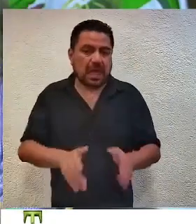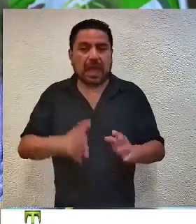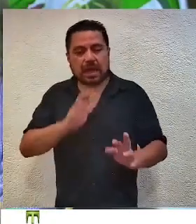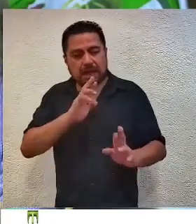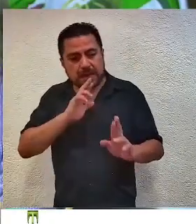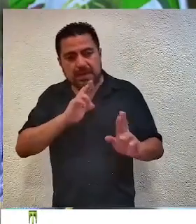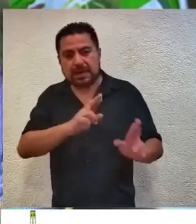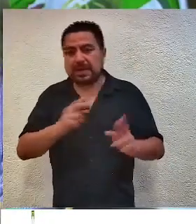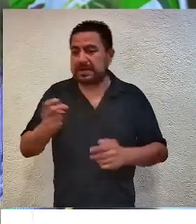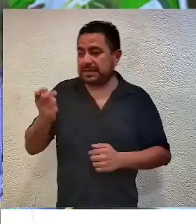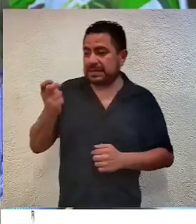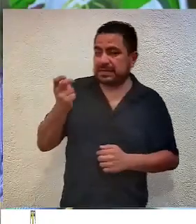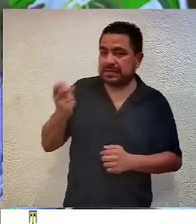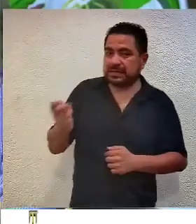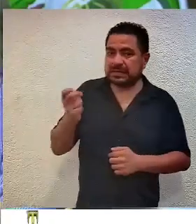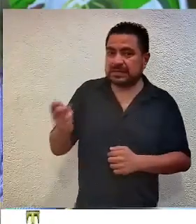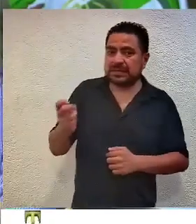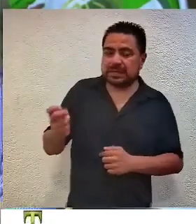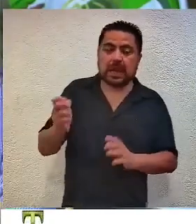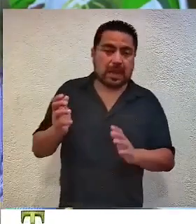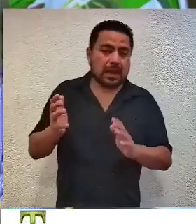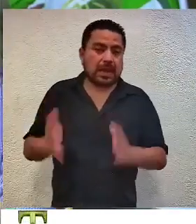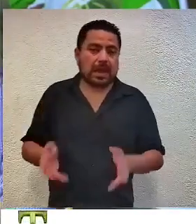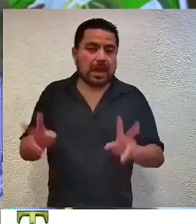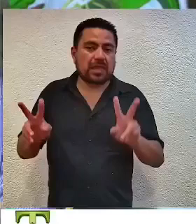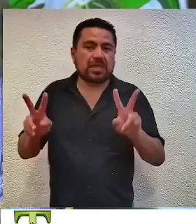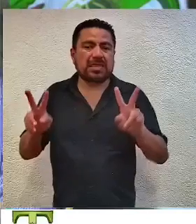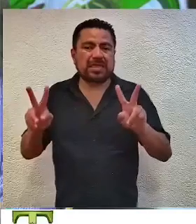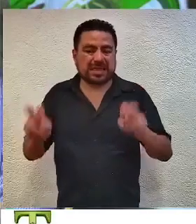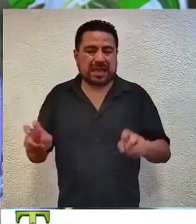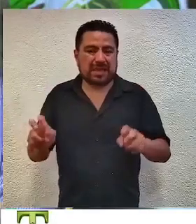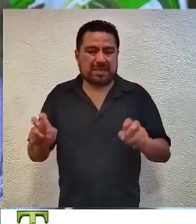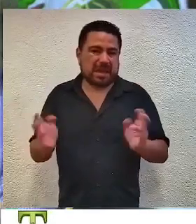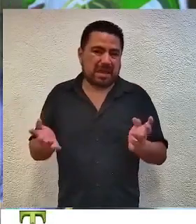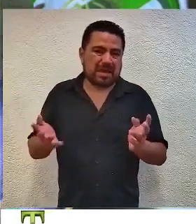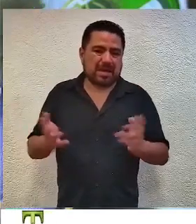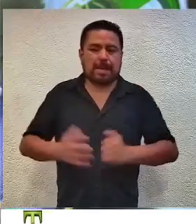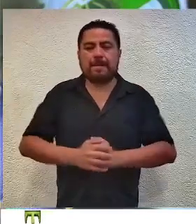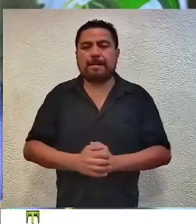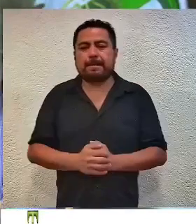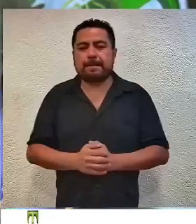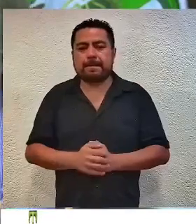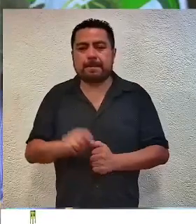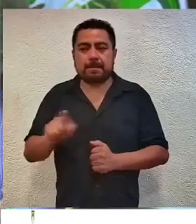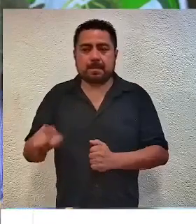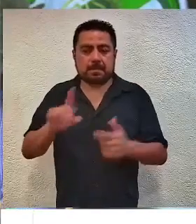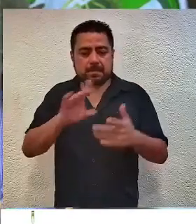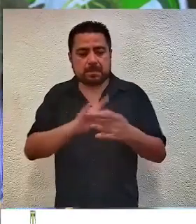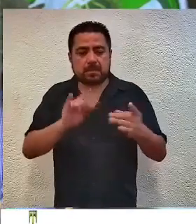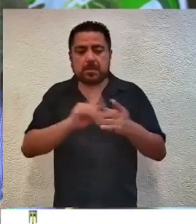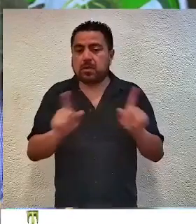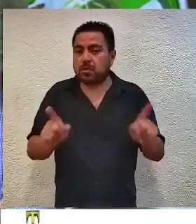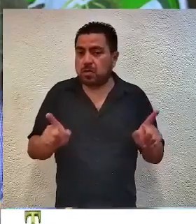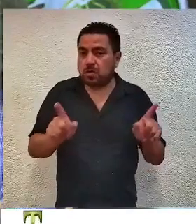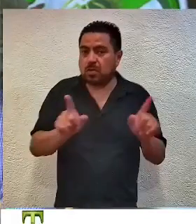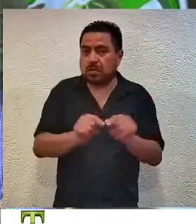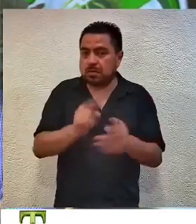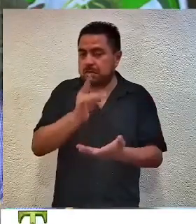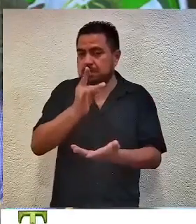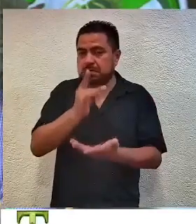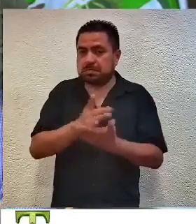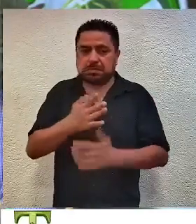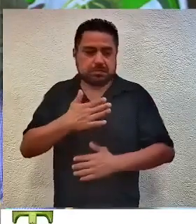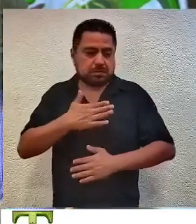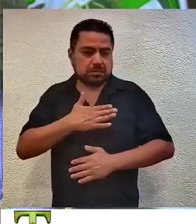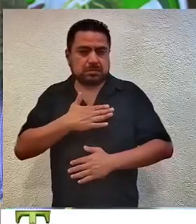resolvió este asunto de competencias, diciendo que solo tenemos, como en